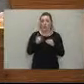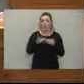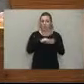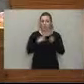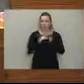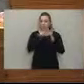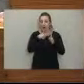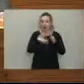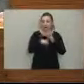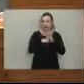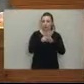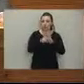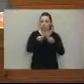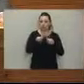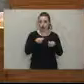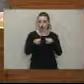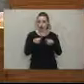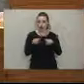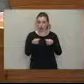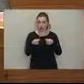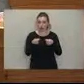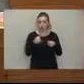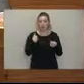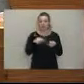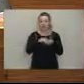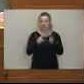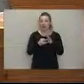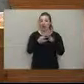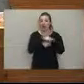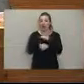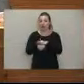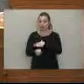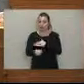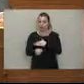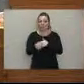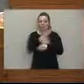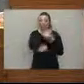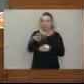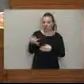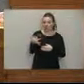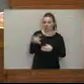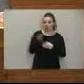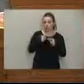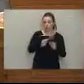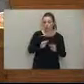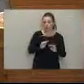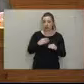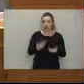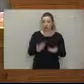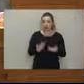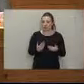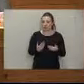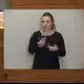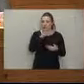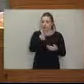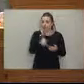control de estos planes de recolocación, de su efectividad y de su eficacia. Se han quedado, por lo tanto, en